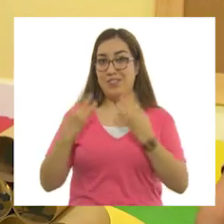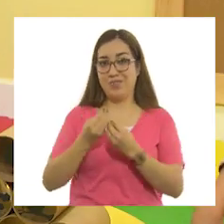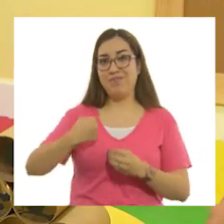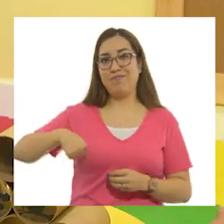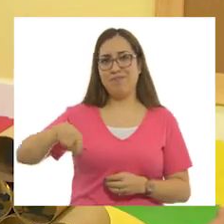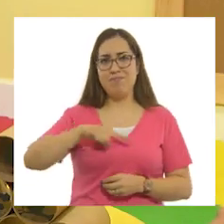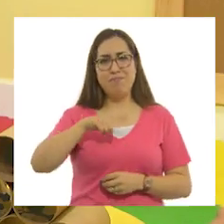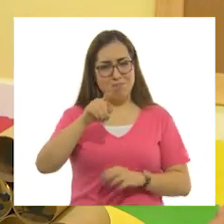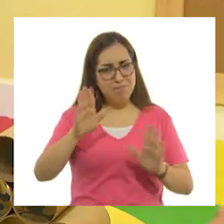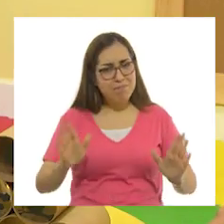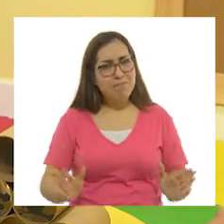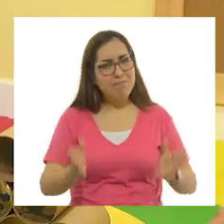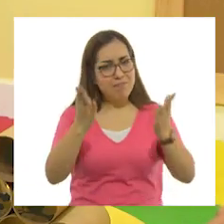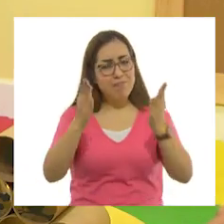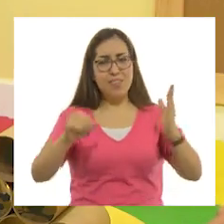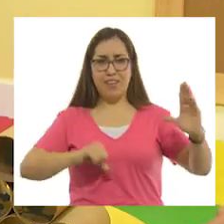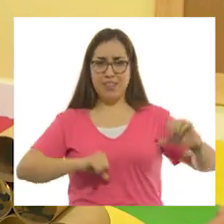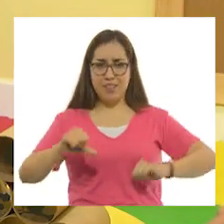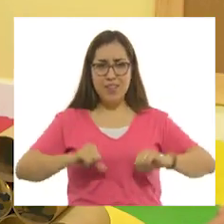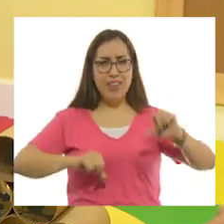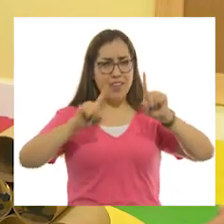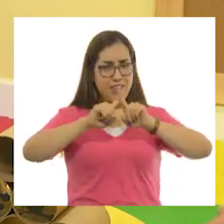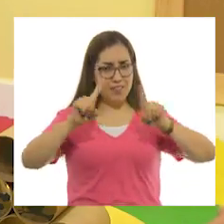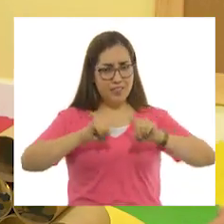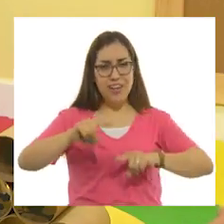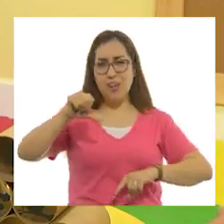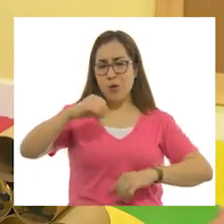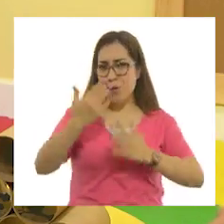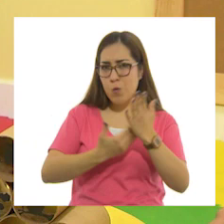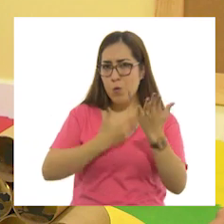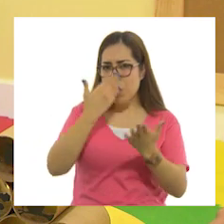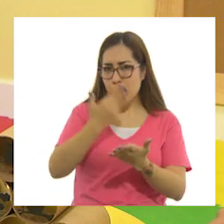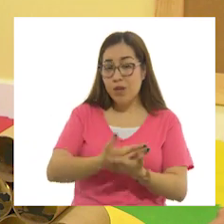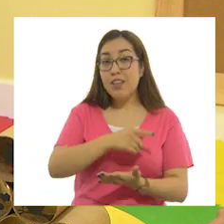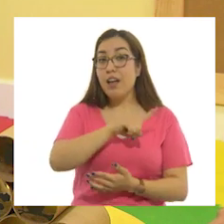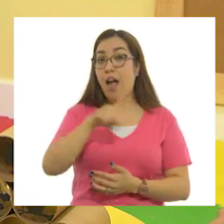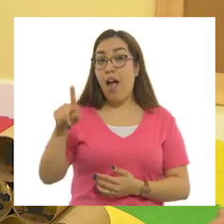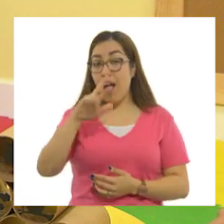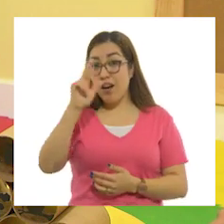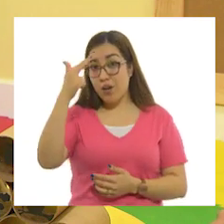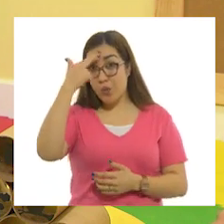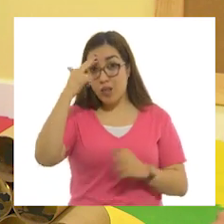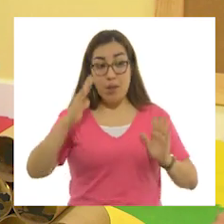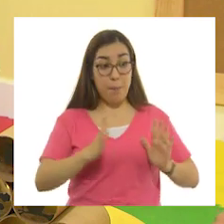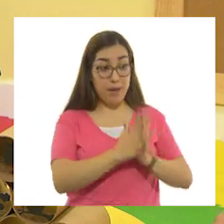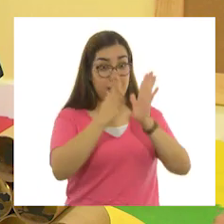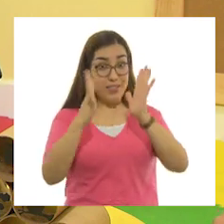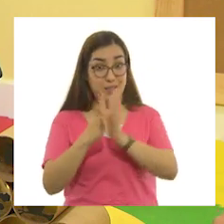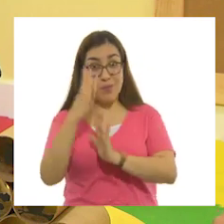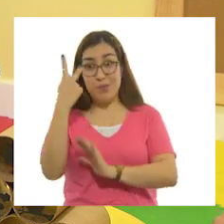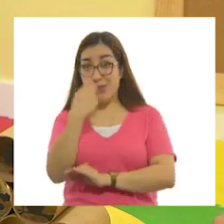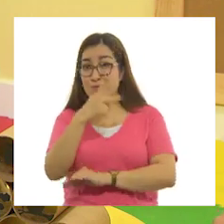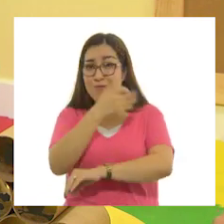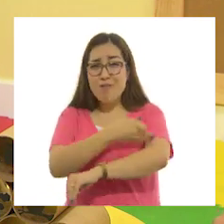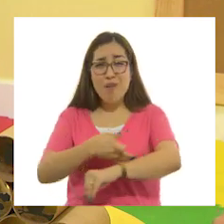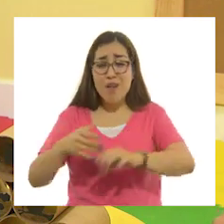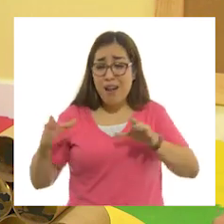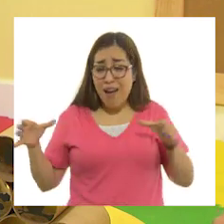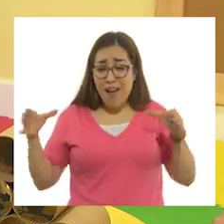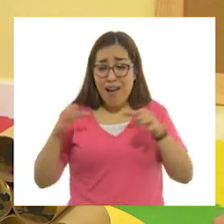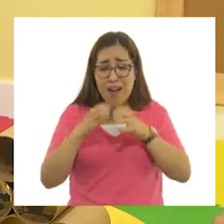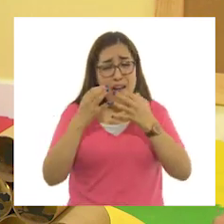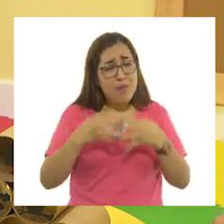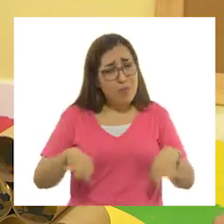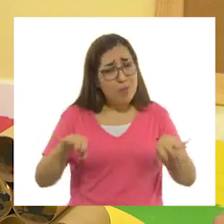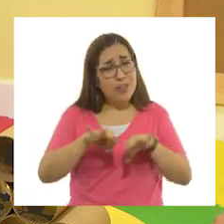realizar algunas de las actividades propuestas el día de hoy recuerden que la participación de toda la familia es muy importante en cada